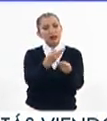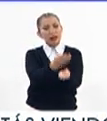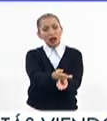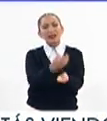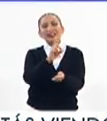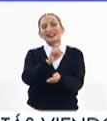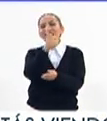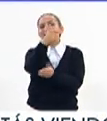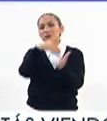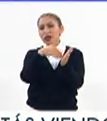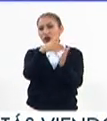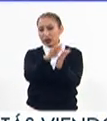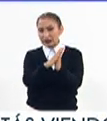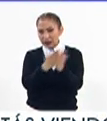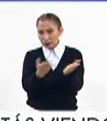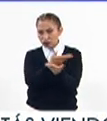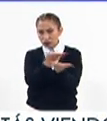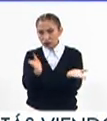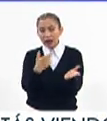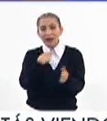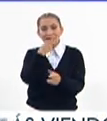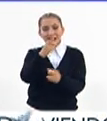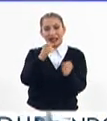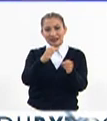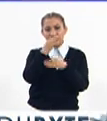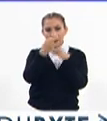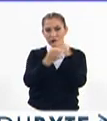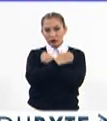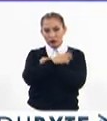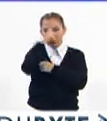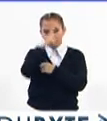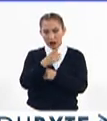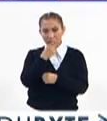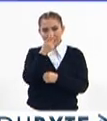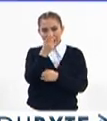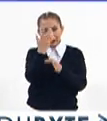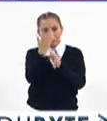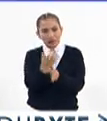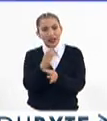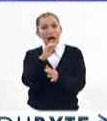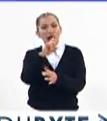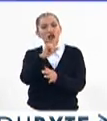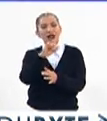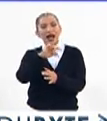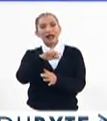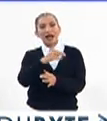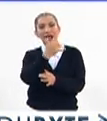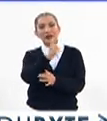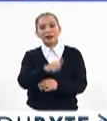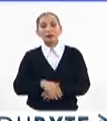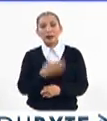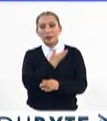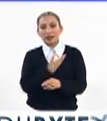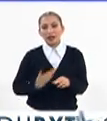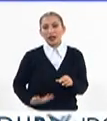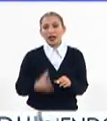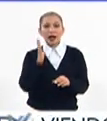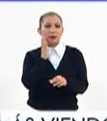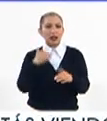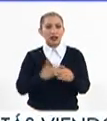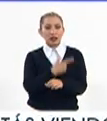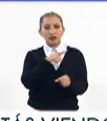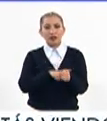entregaron casi 36 millones de libros. Comparte con la Agencia Informativa de Educación de México, Carlos Anaya Rosique, presidente de la